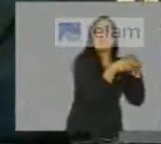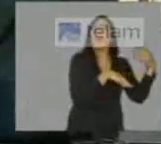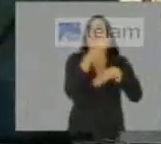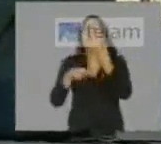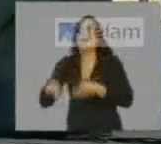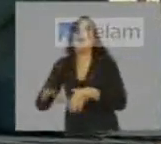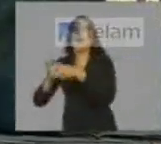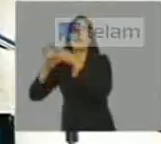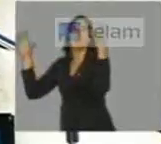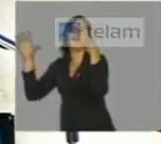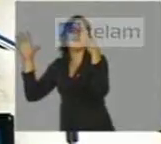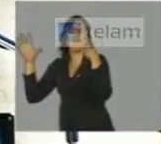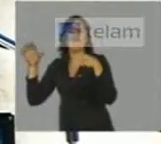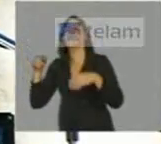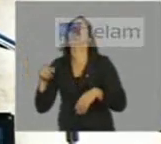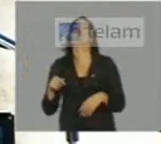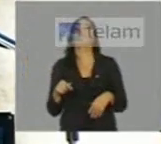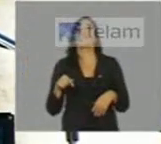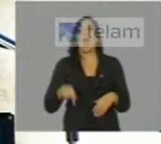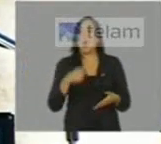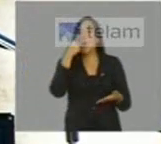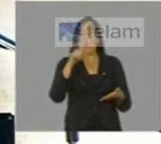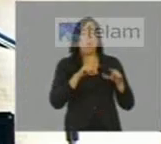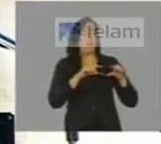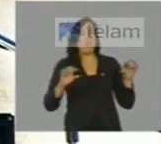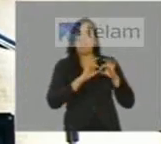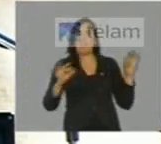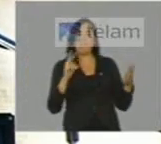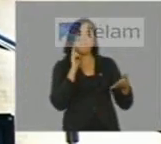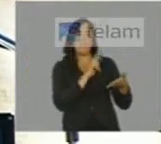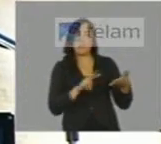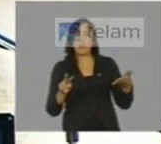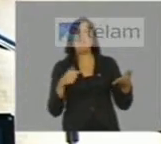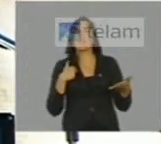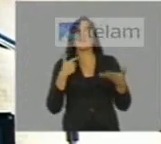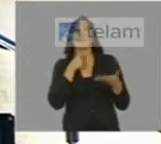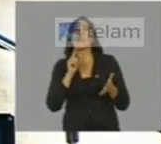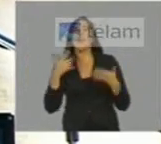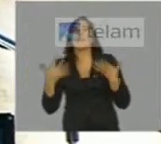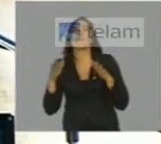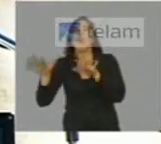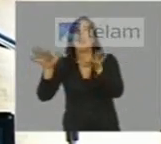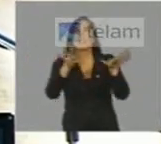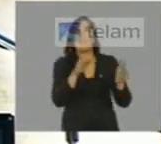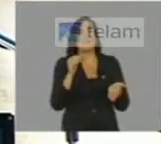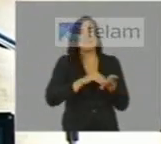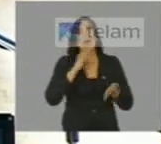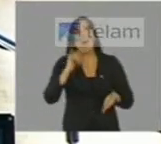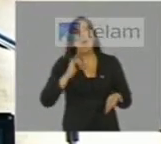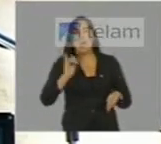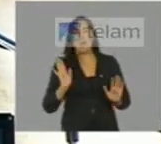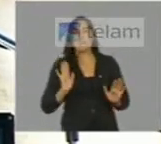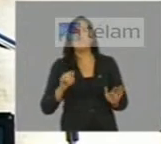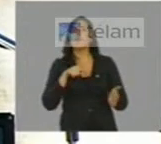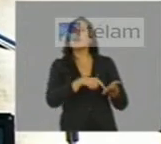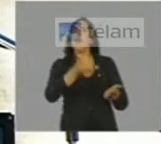esta última frase, y no quiero molestarlos más. No se reformaban ni